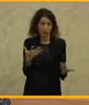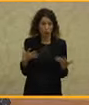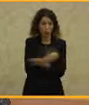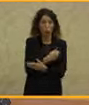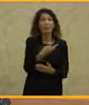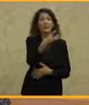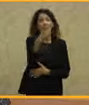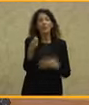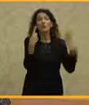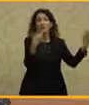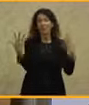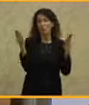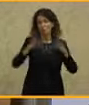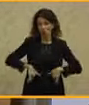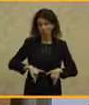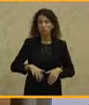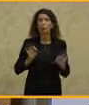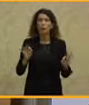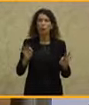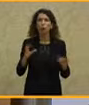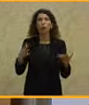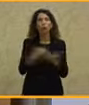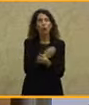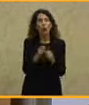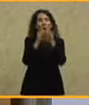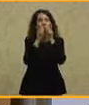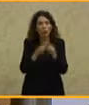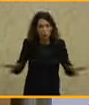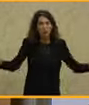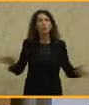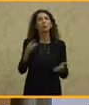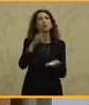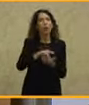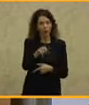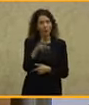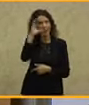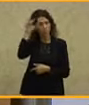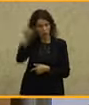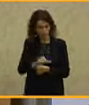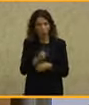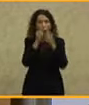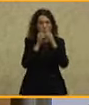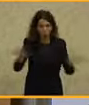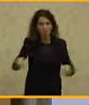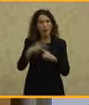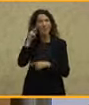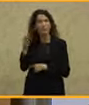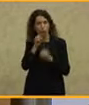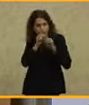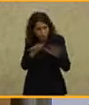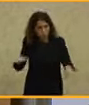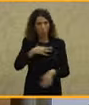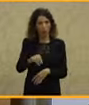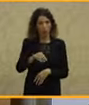todos los 365, pero sí que podamos difundir lo que aquí hemos escuchado y lo que aquí hemos visto. Y por